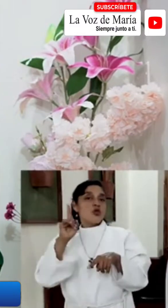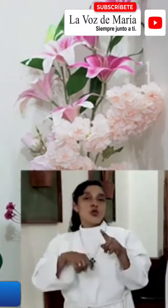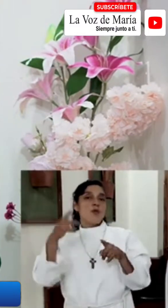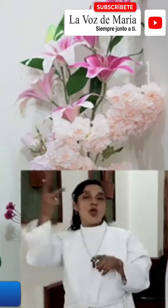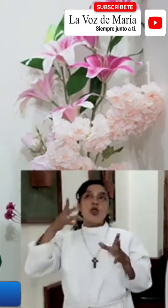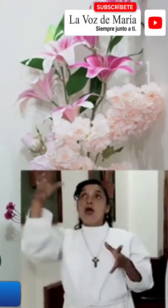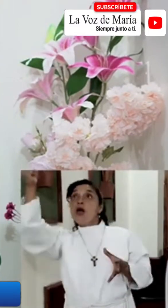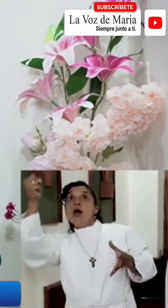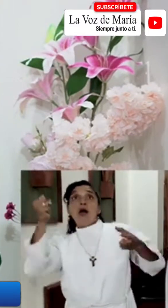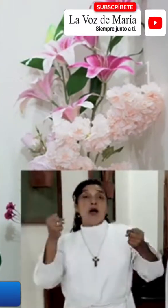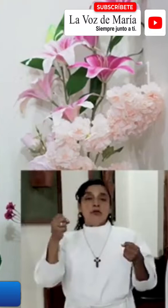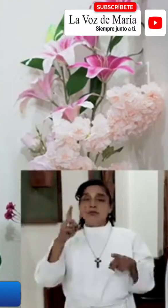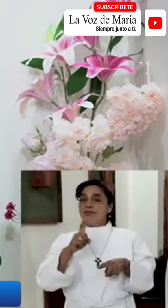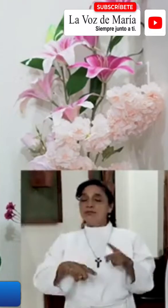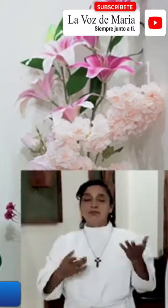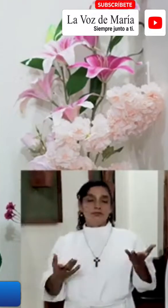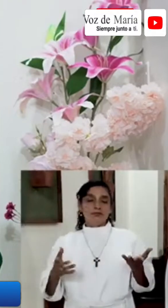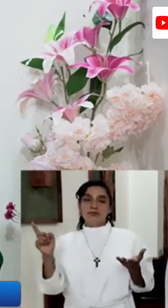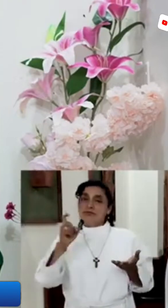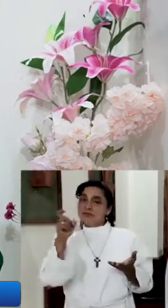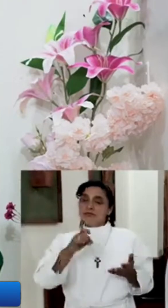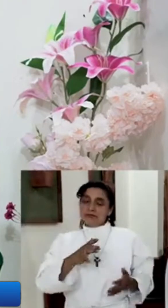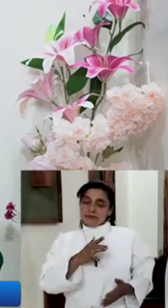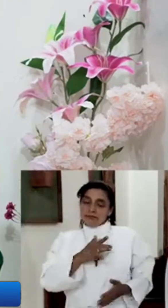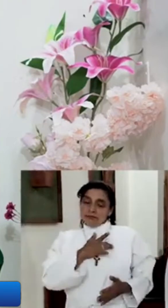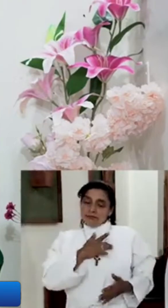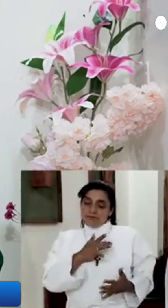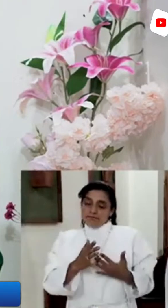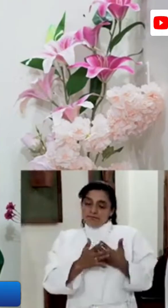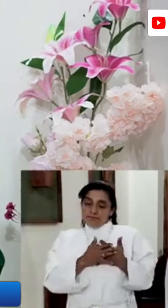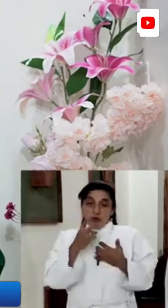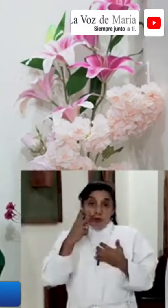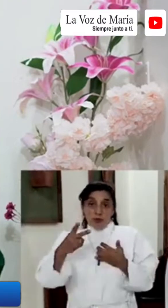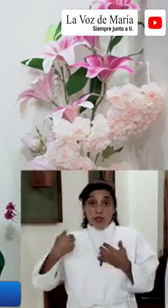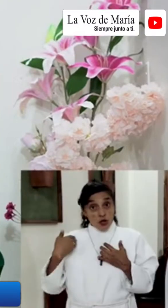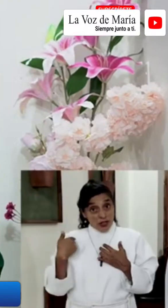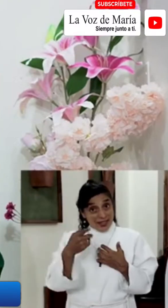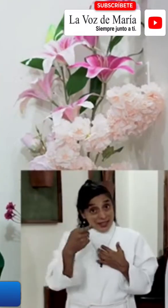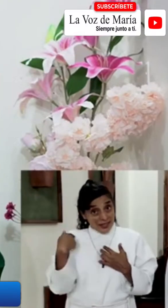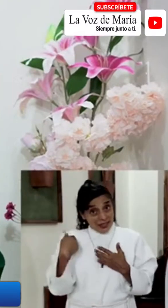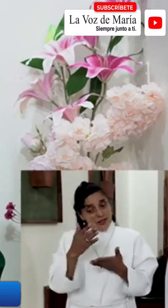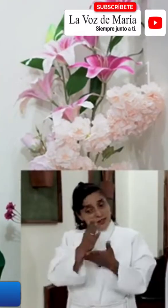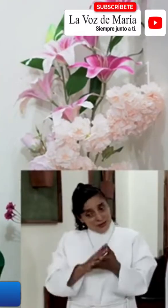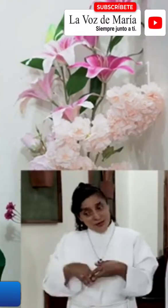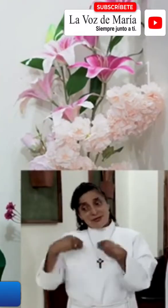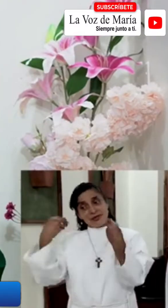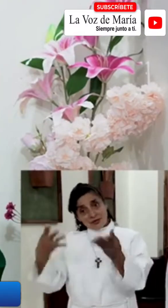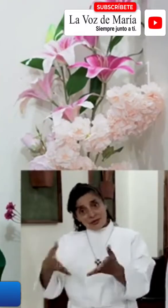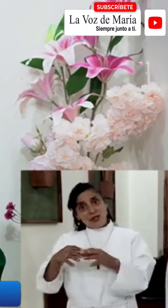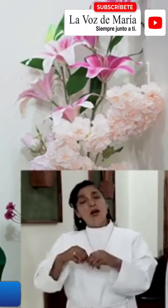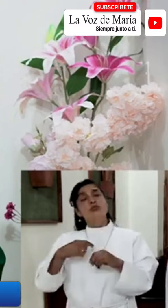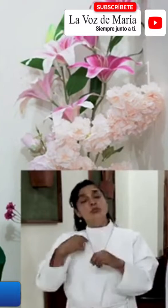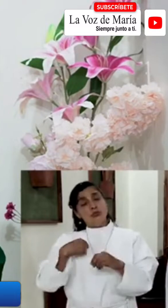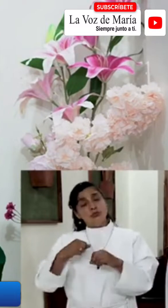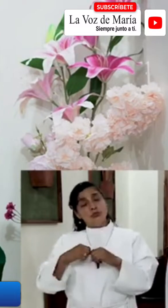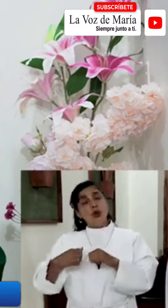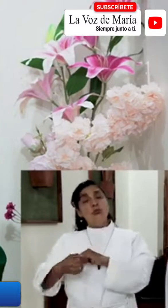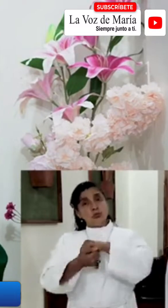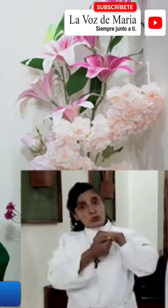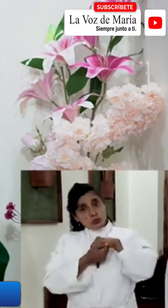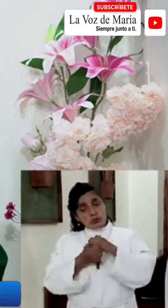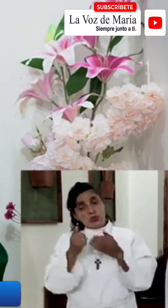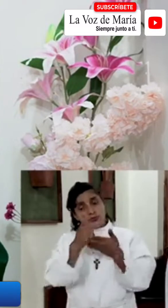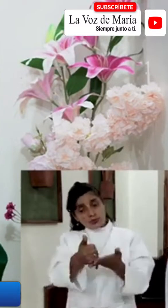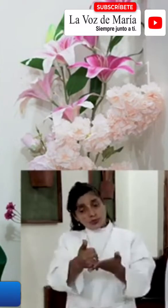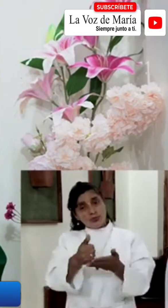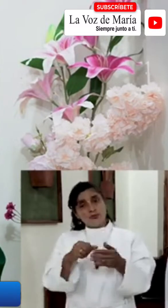la palabra nos invita a la compasión, a sentirnos que decimos solidarios. Y aquí vas